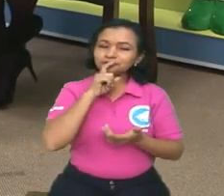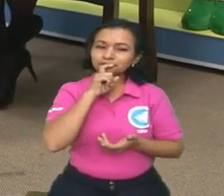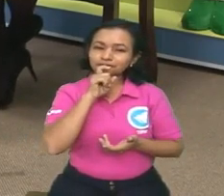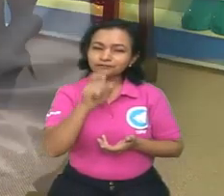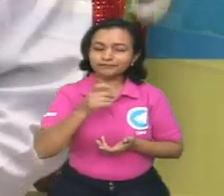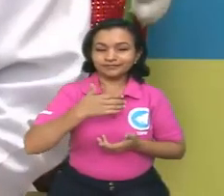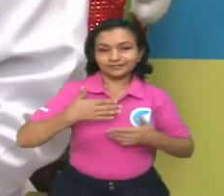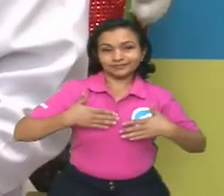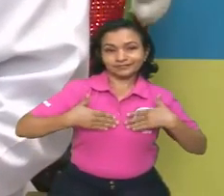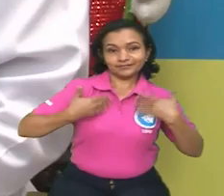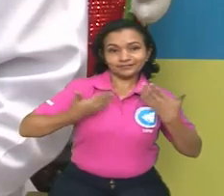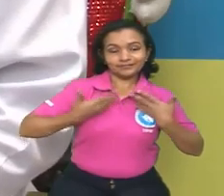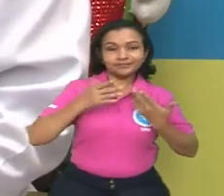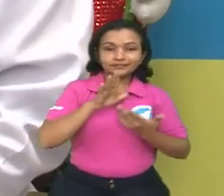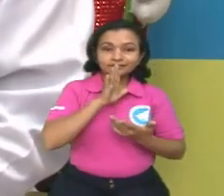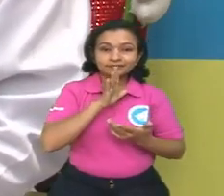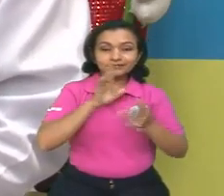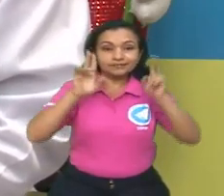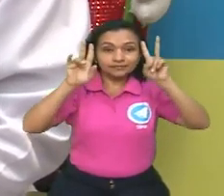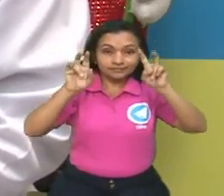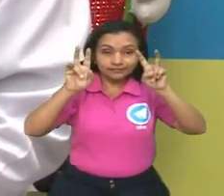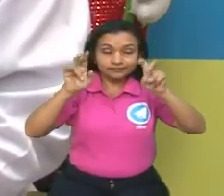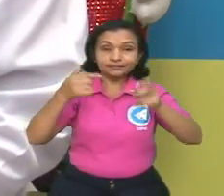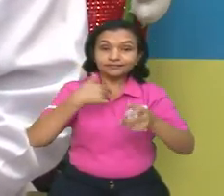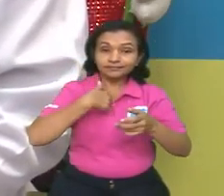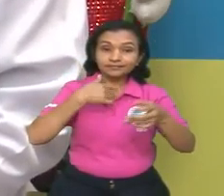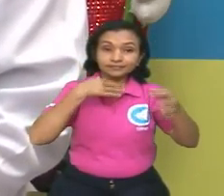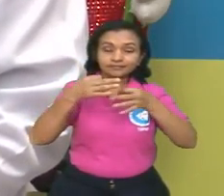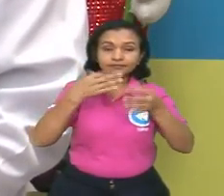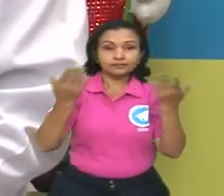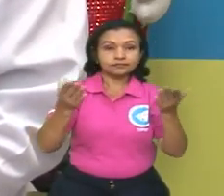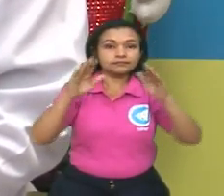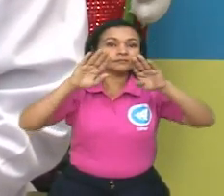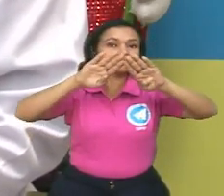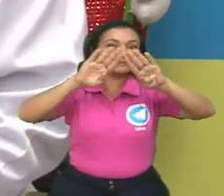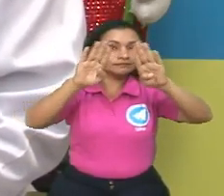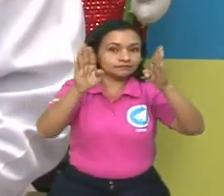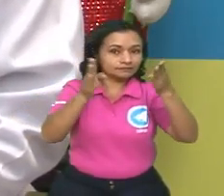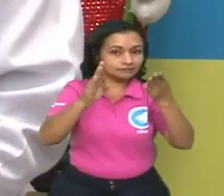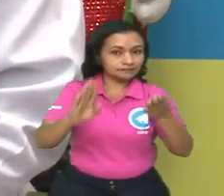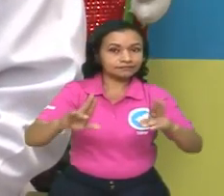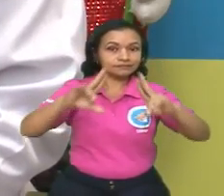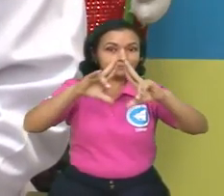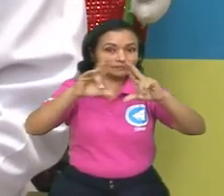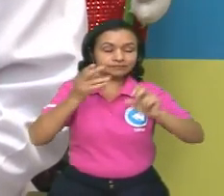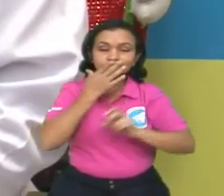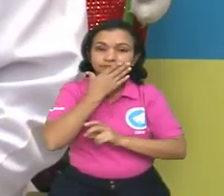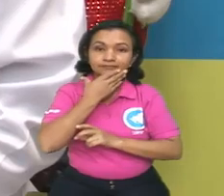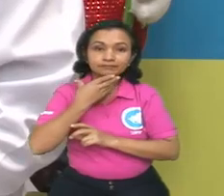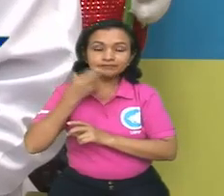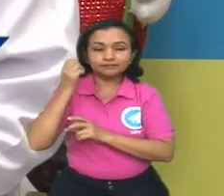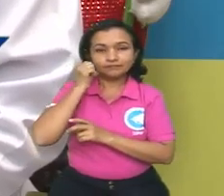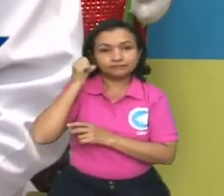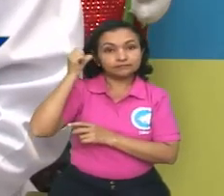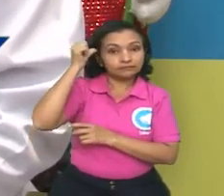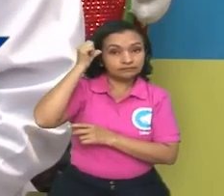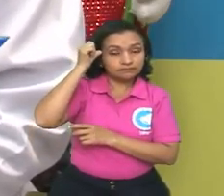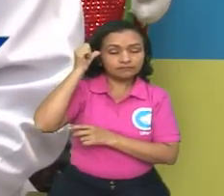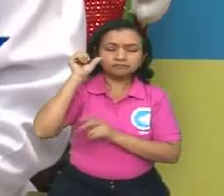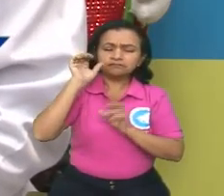gusto estar aquí y poder hablar acerca del tema, ya que atañe a las mujeres nicaragüenses, tanto jóvenes, adultas,